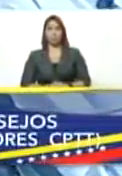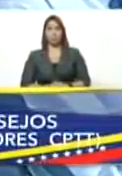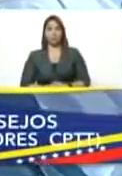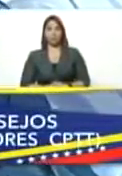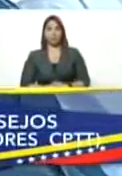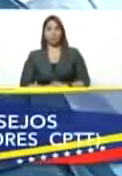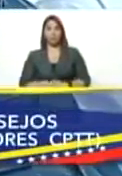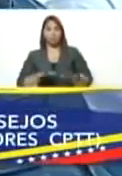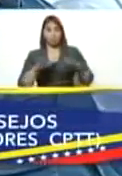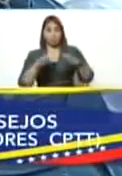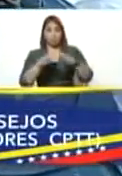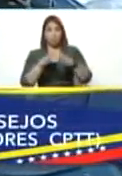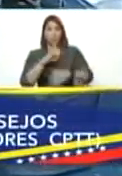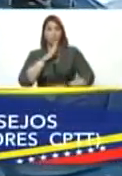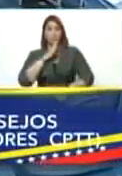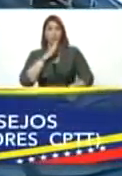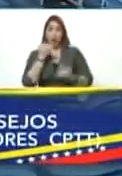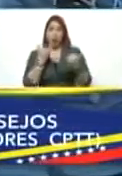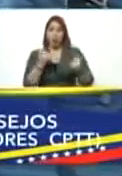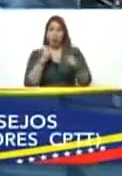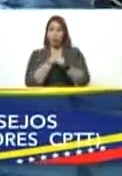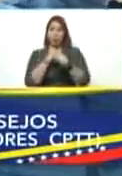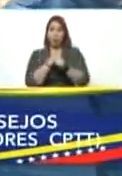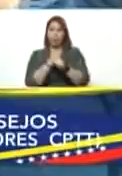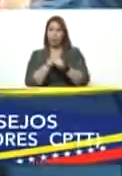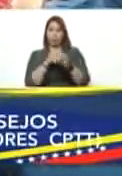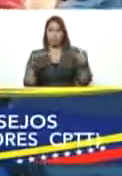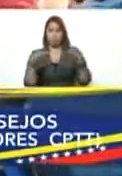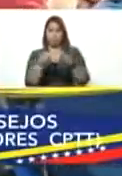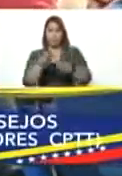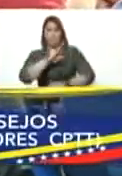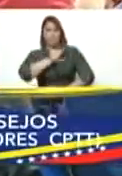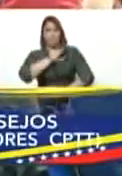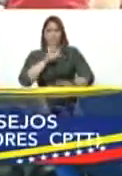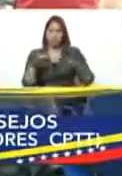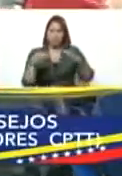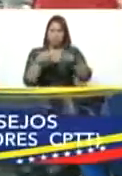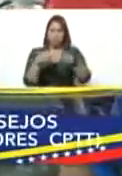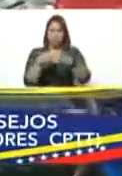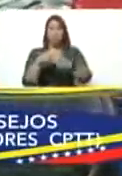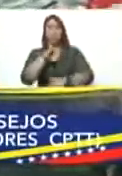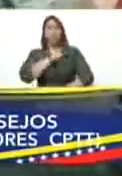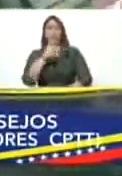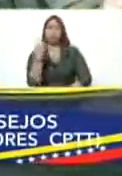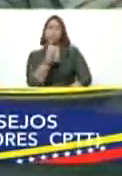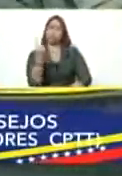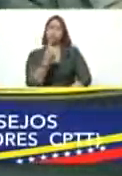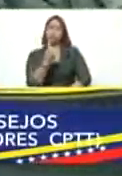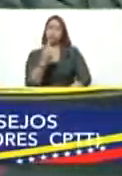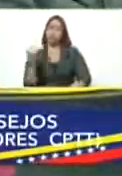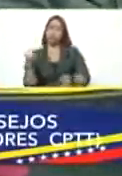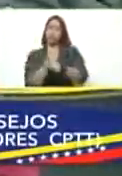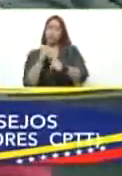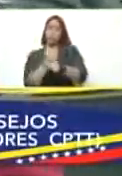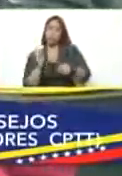Me reuní con los banqueros, ahora me reúno con la clase obrera, mi clase, porque yo soy de una clase, la clase